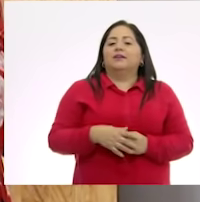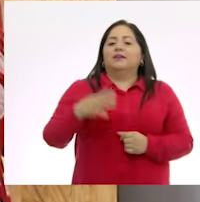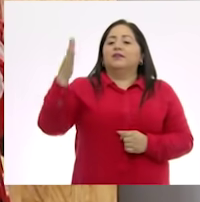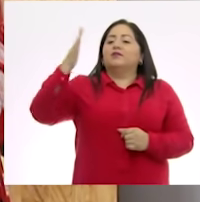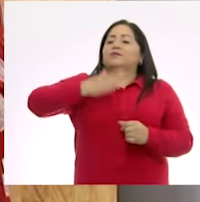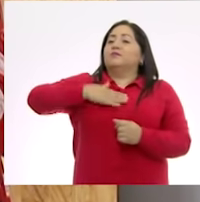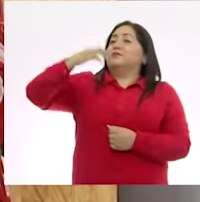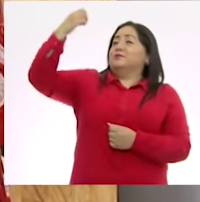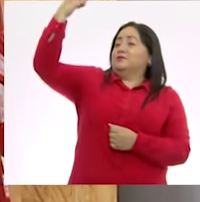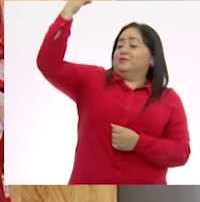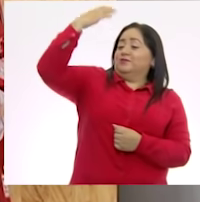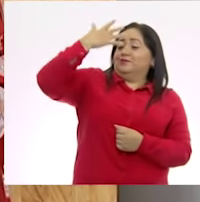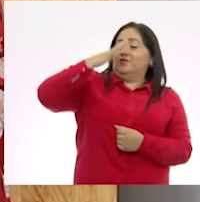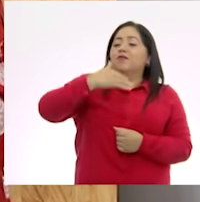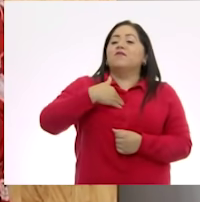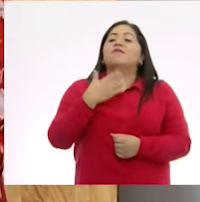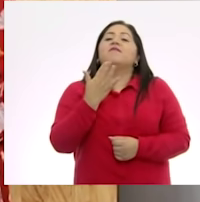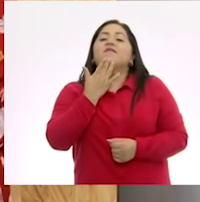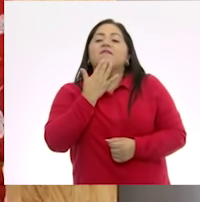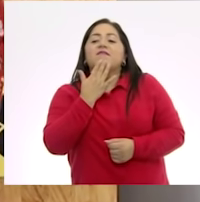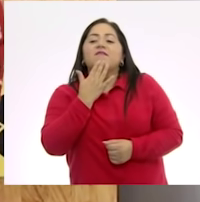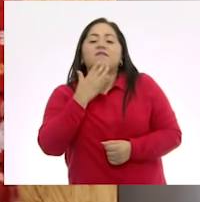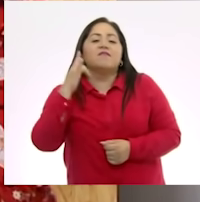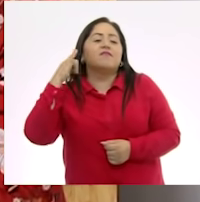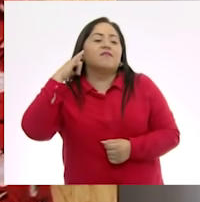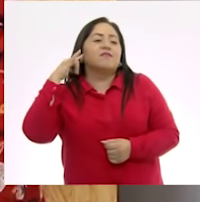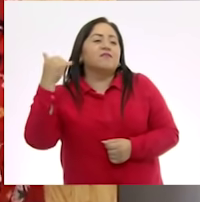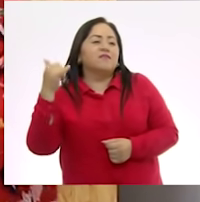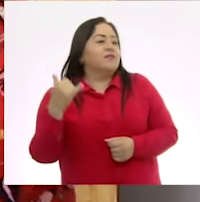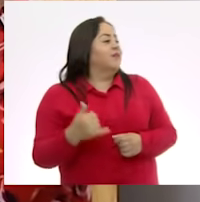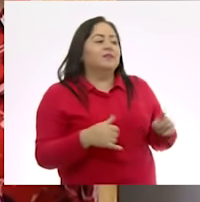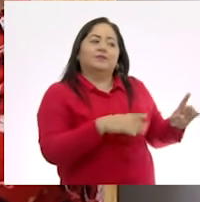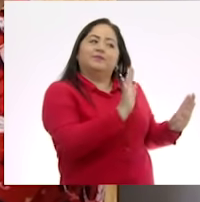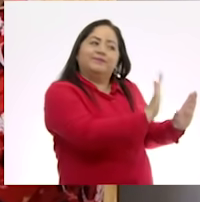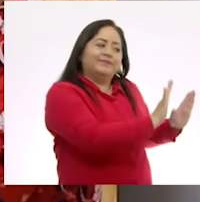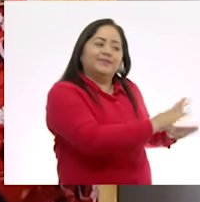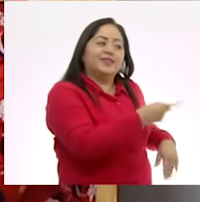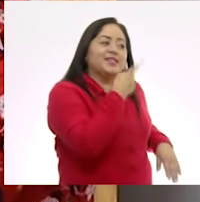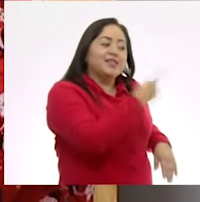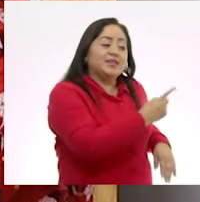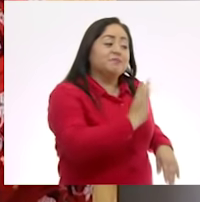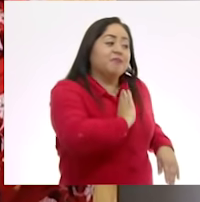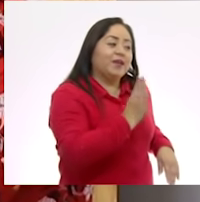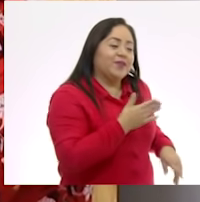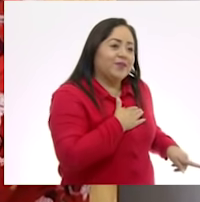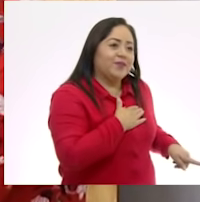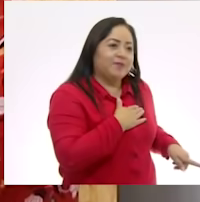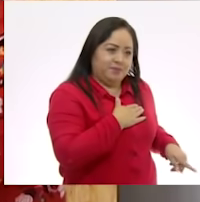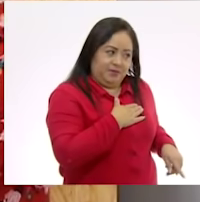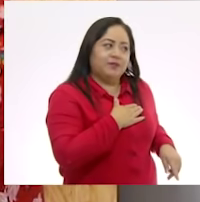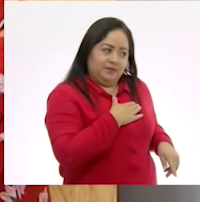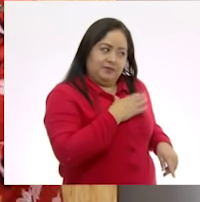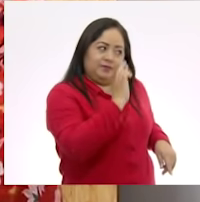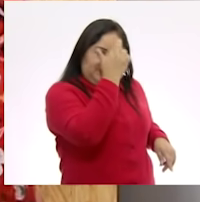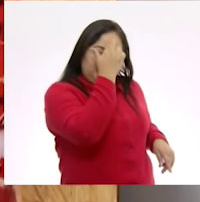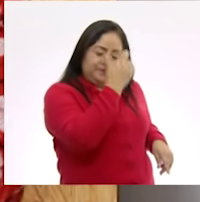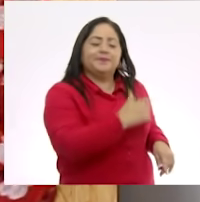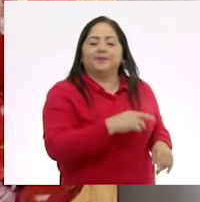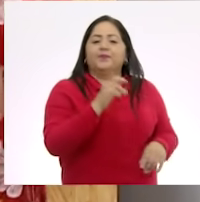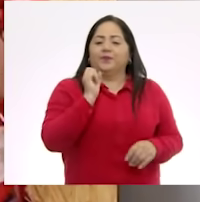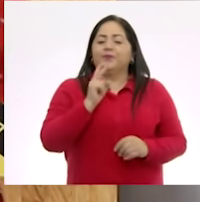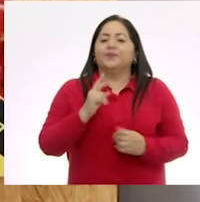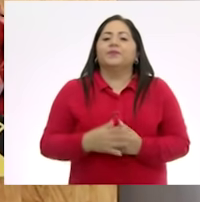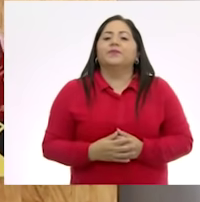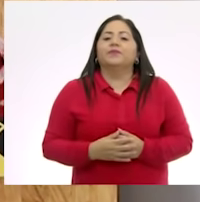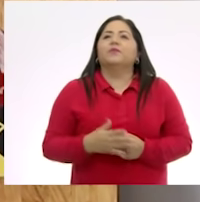My color is gold. No, no, no. No habíamos quedado que era en español. De acuerdo, ¿verdad? Bueno, bueno, bueno, a